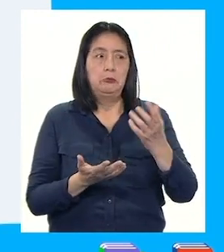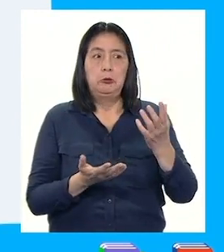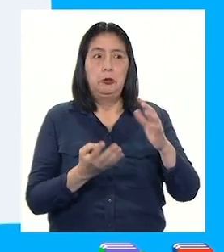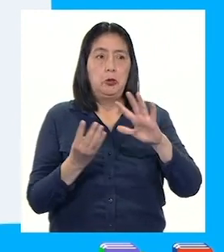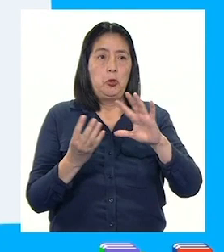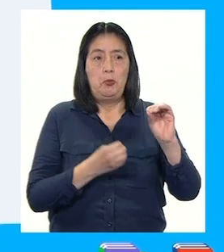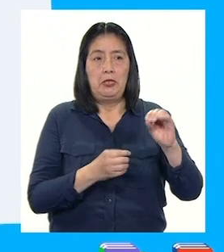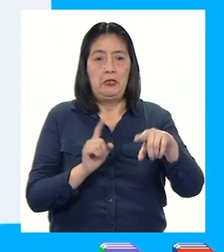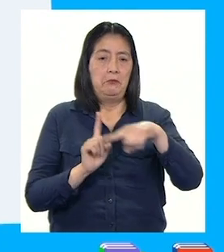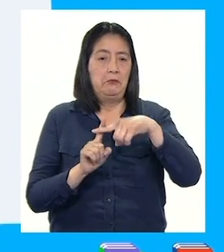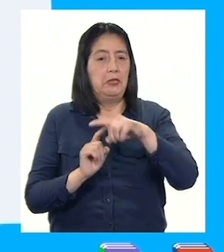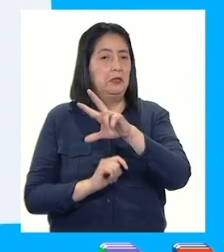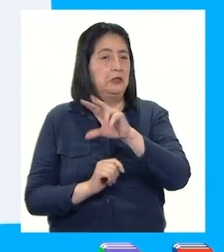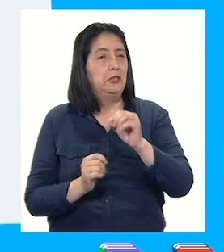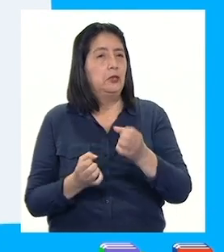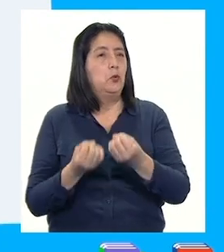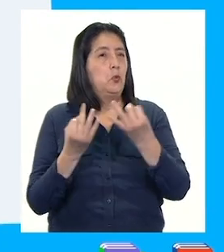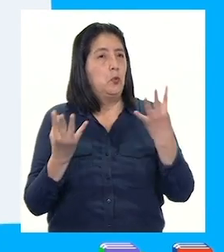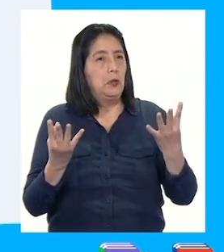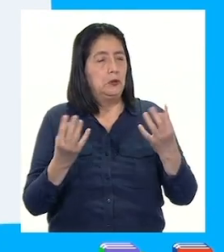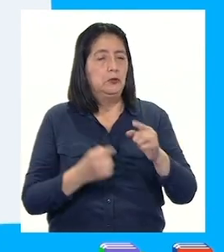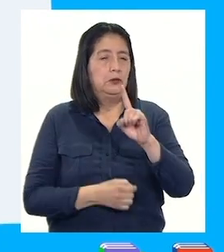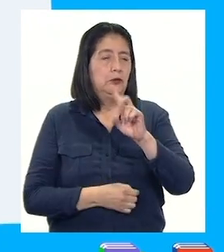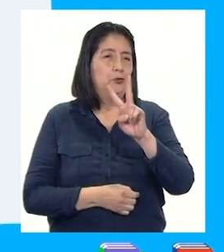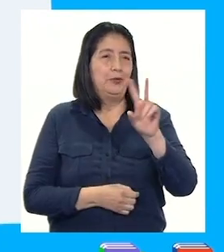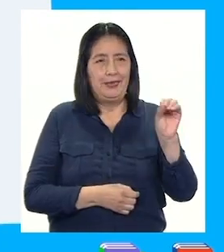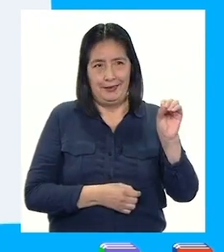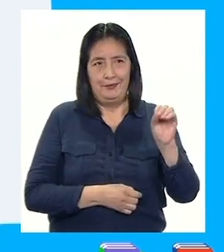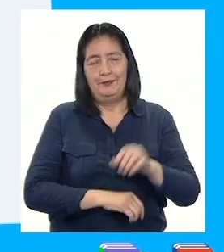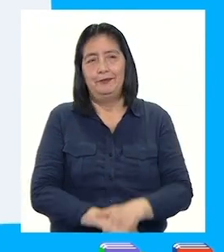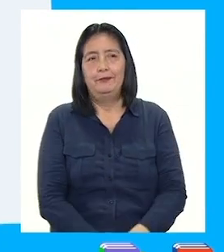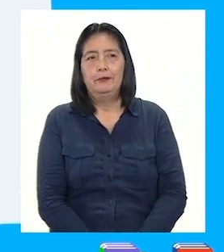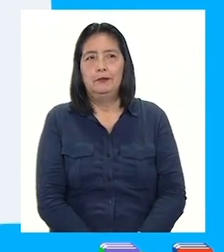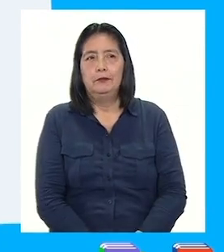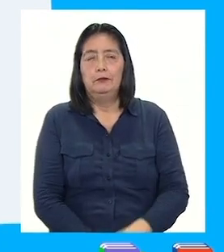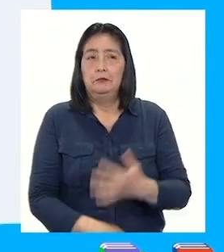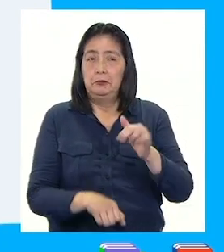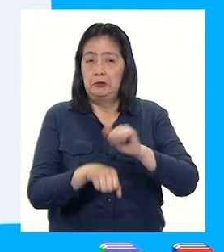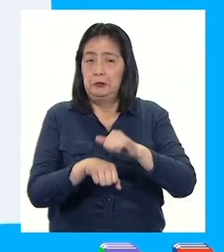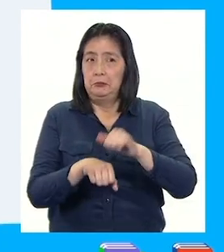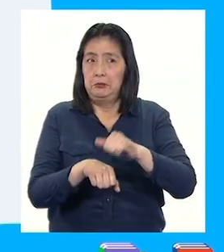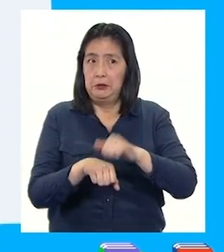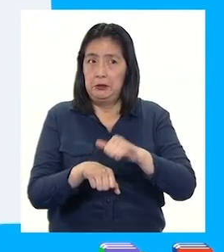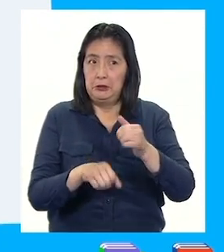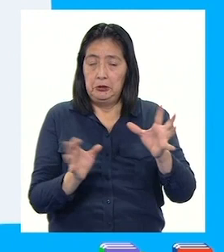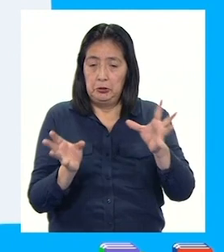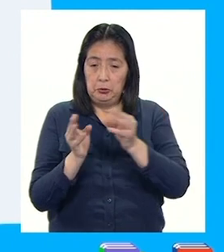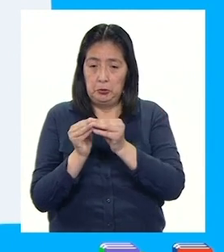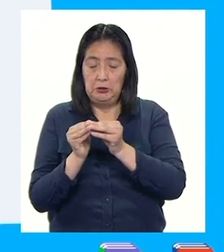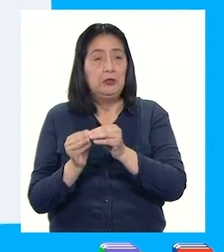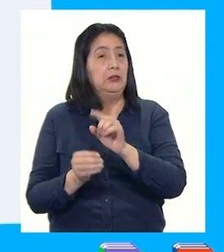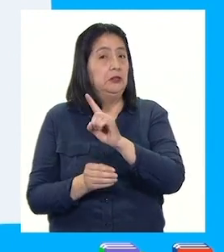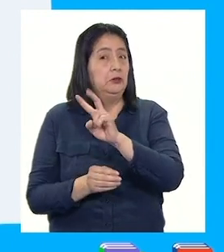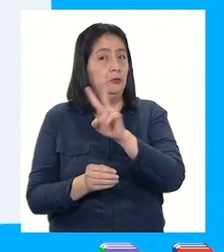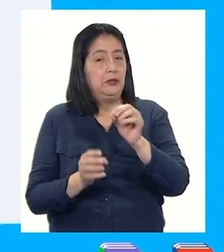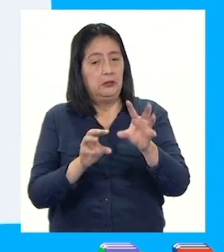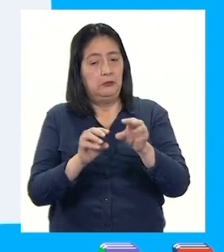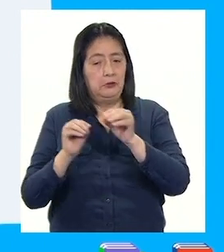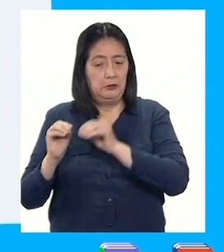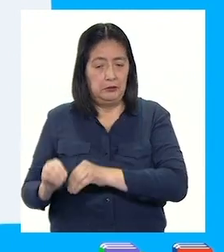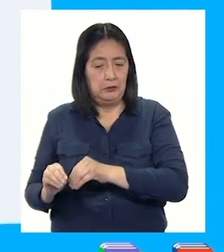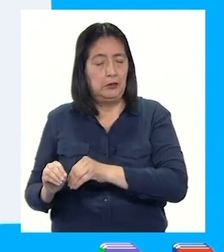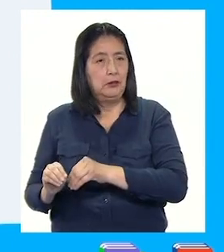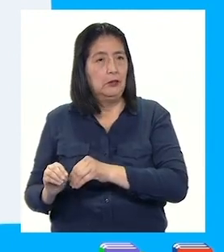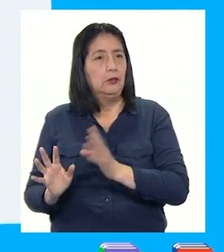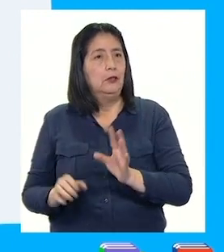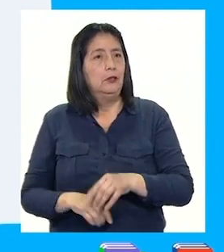último, 90 más 30 da como resultado 120. Como las piedritas juntas valen 120, las saca y pone